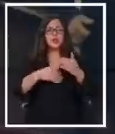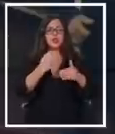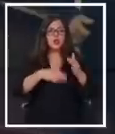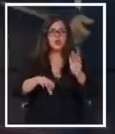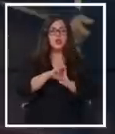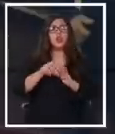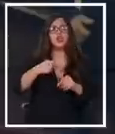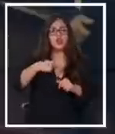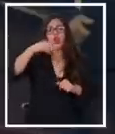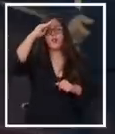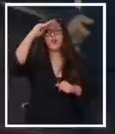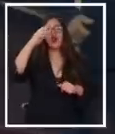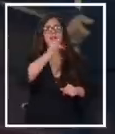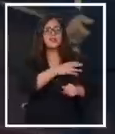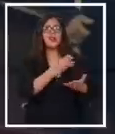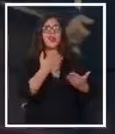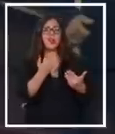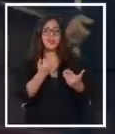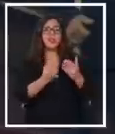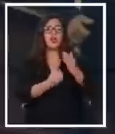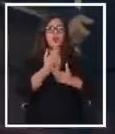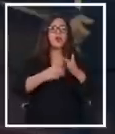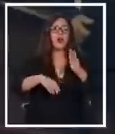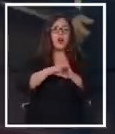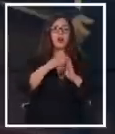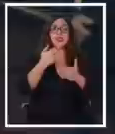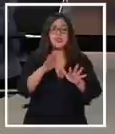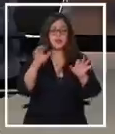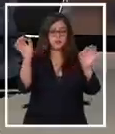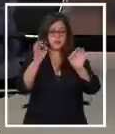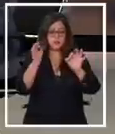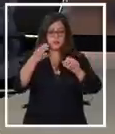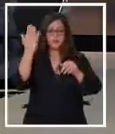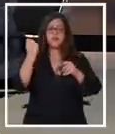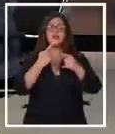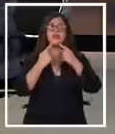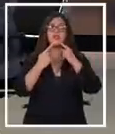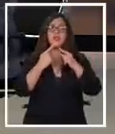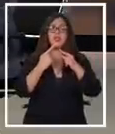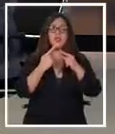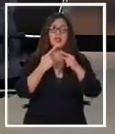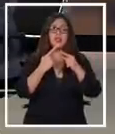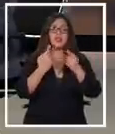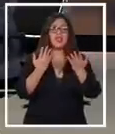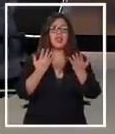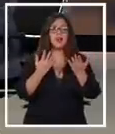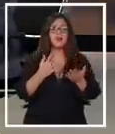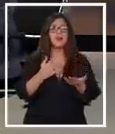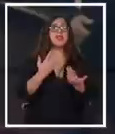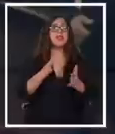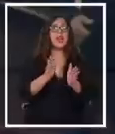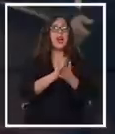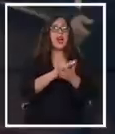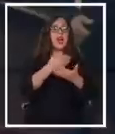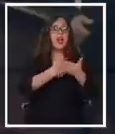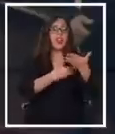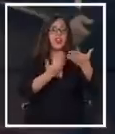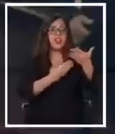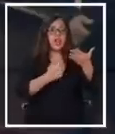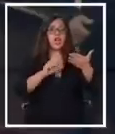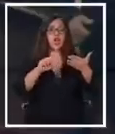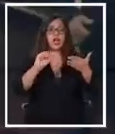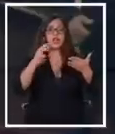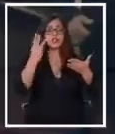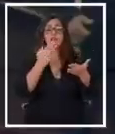creo de que tal como comentaba en la entrevista la que hemos hecho referencia a la tercera en ahí cuando uno lee